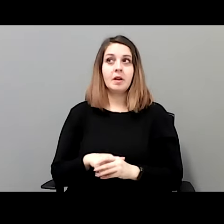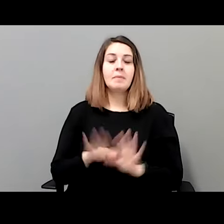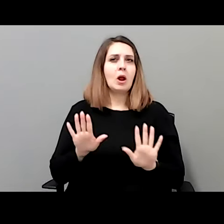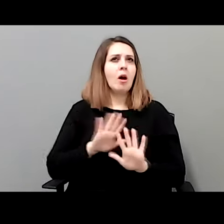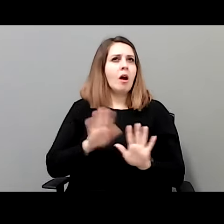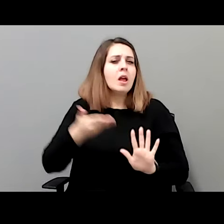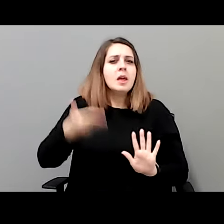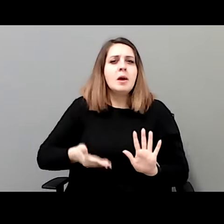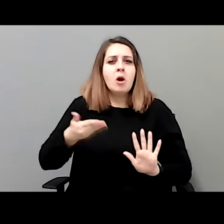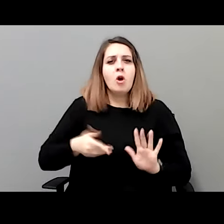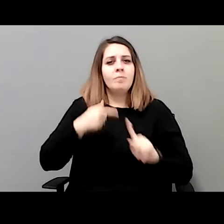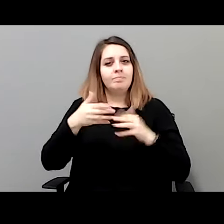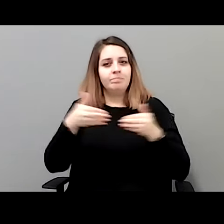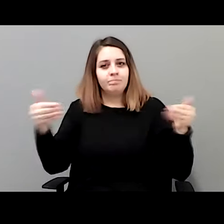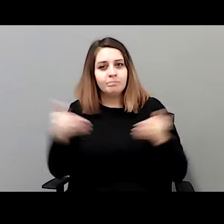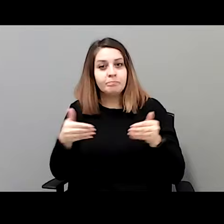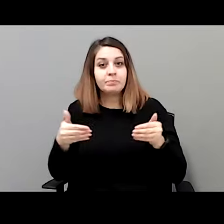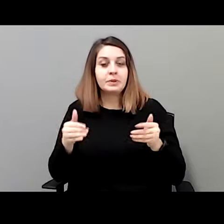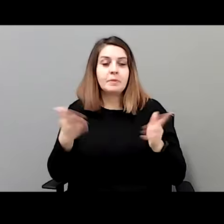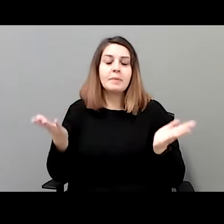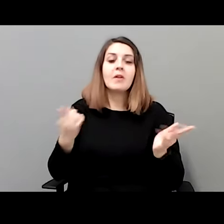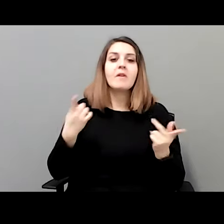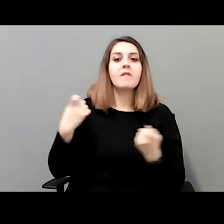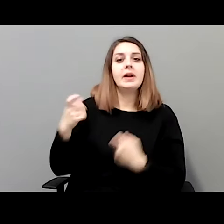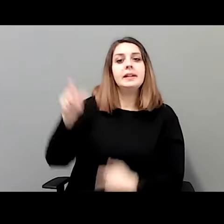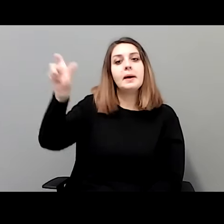importante de inaugurar, pero nos falta una